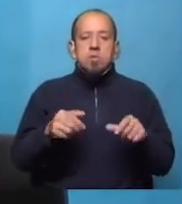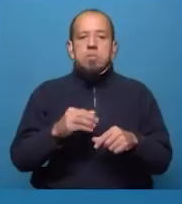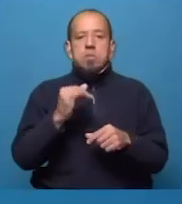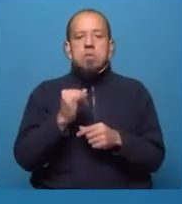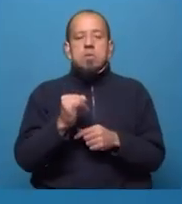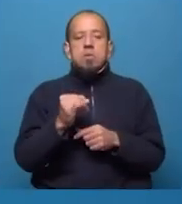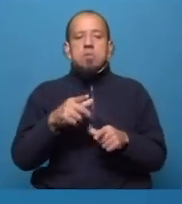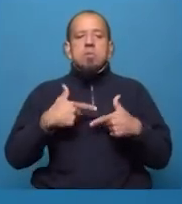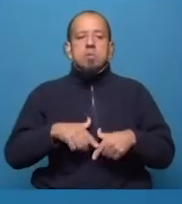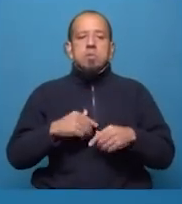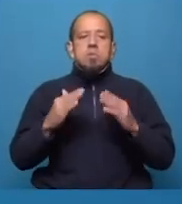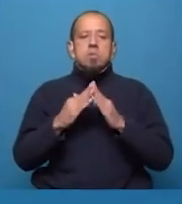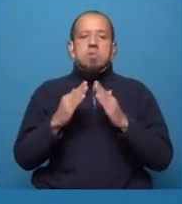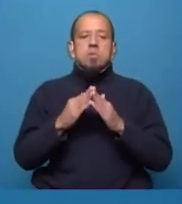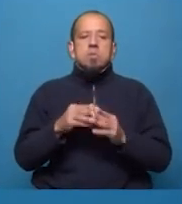tema de la vivienda